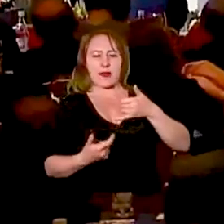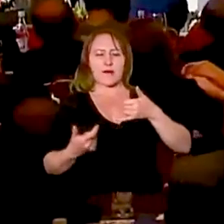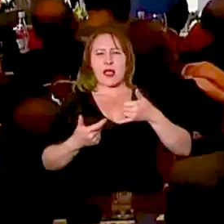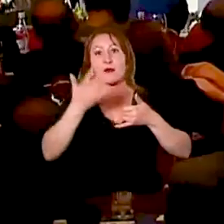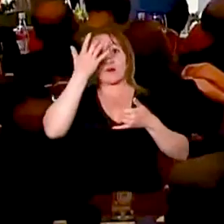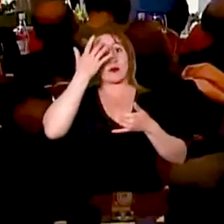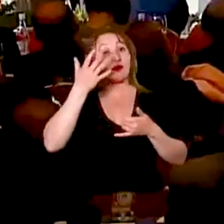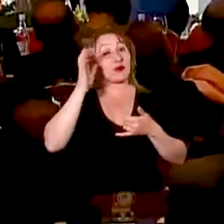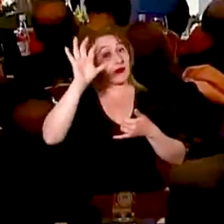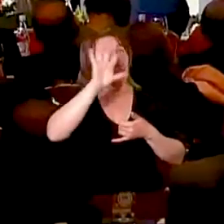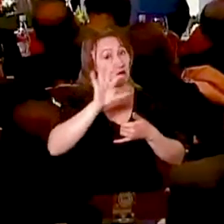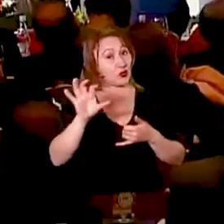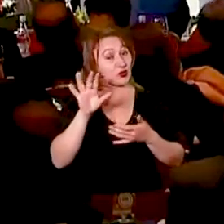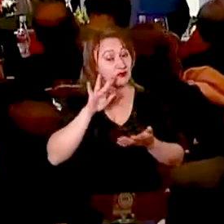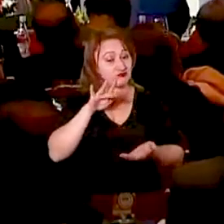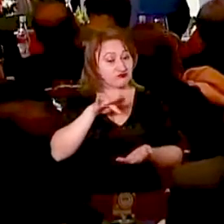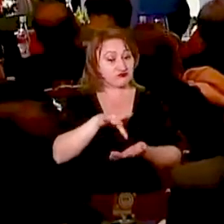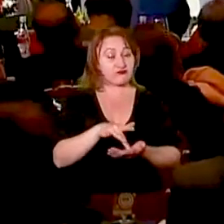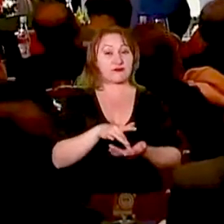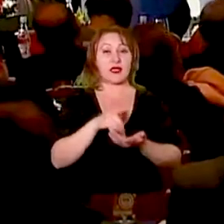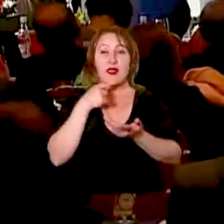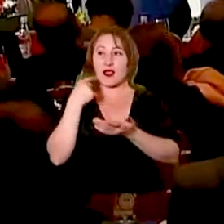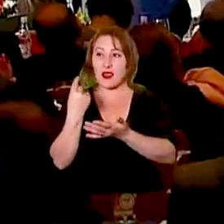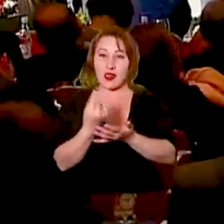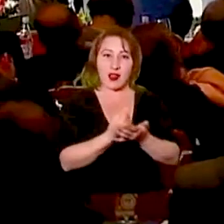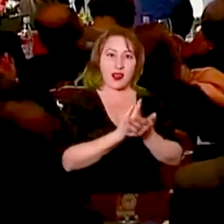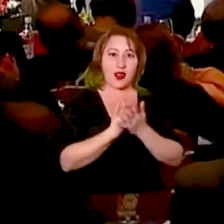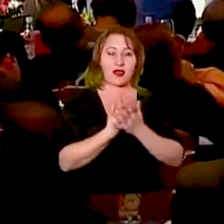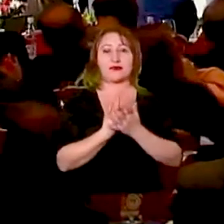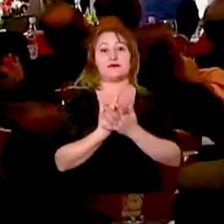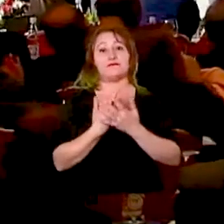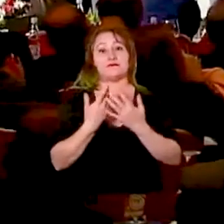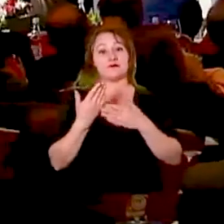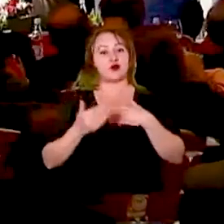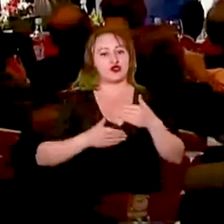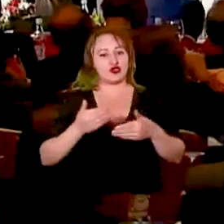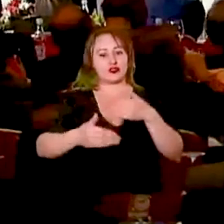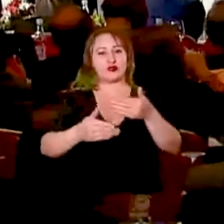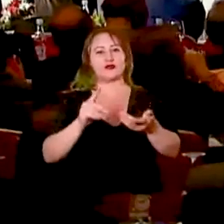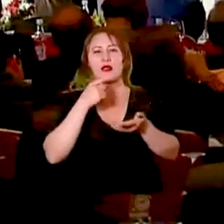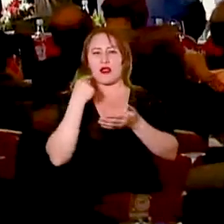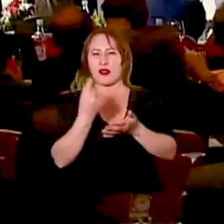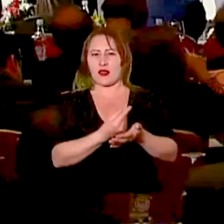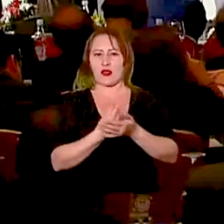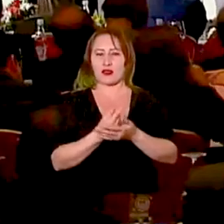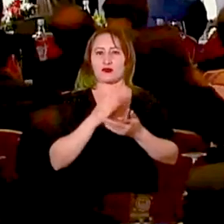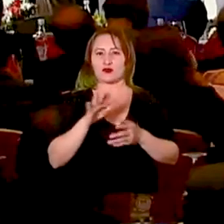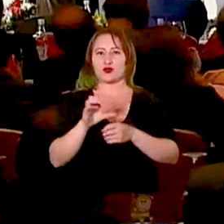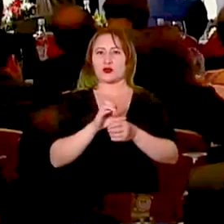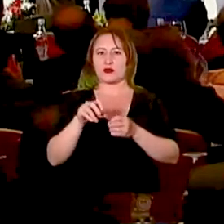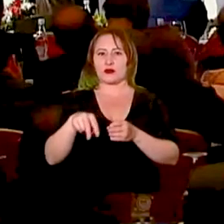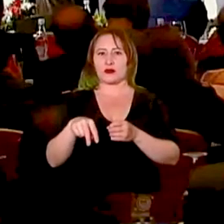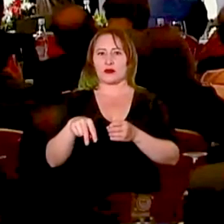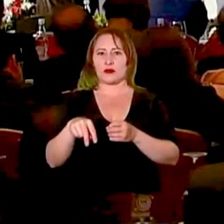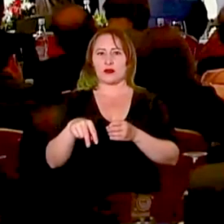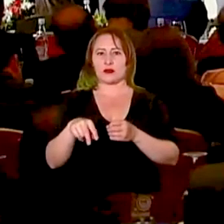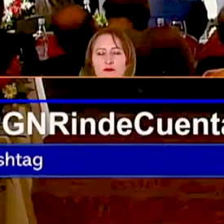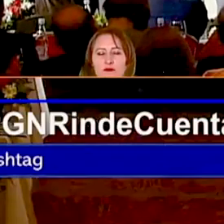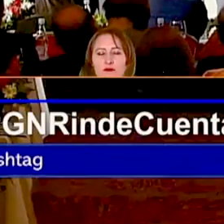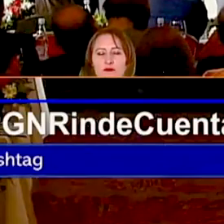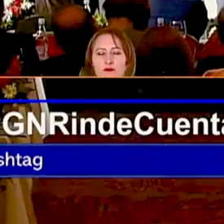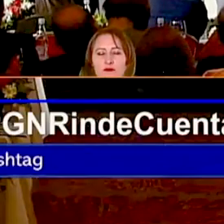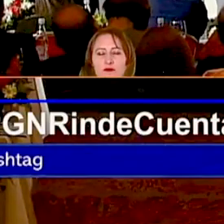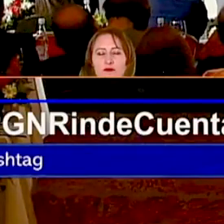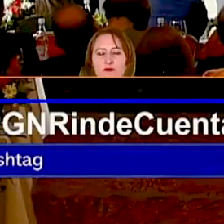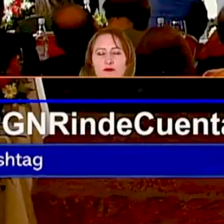en regiones y la conversación y ese proceso de diálogos entre la ciudadanía y quien nos